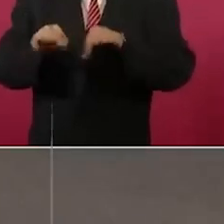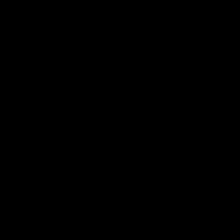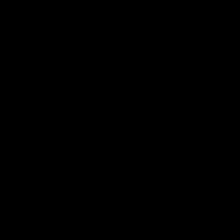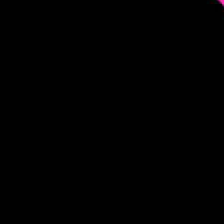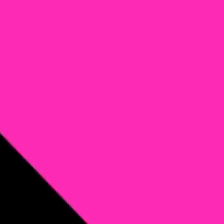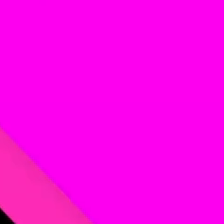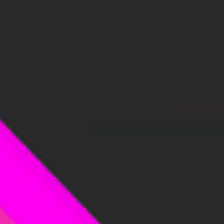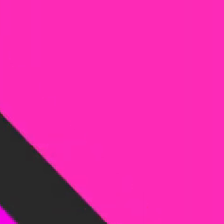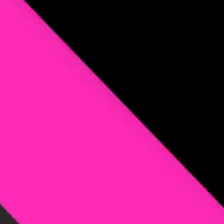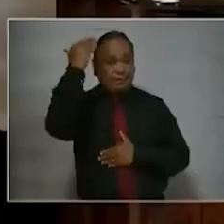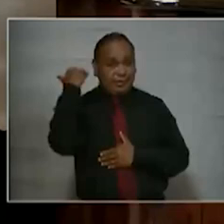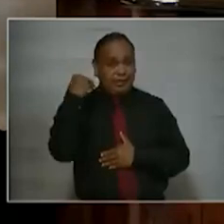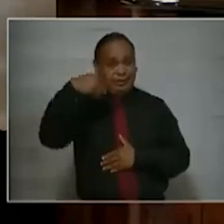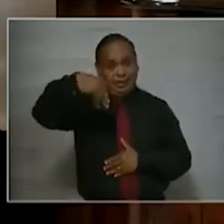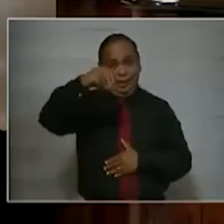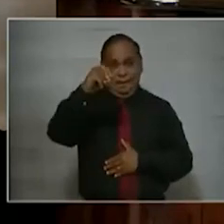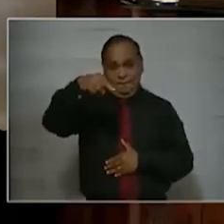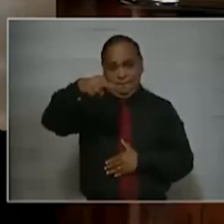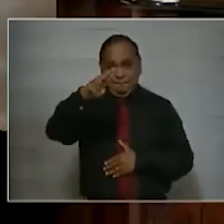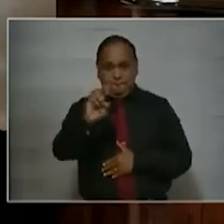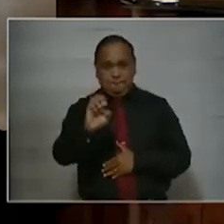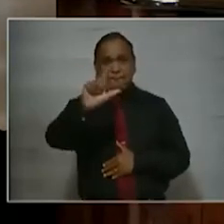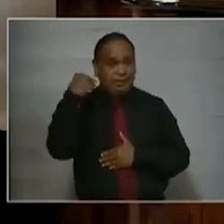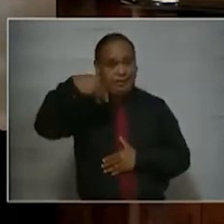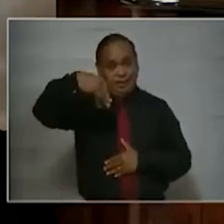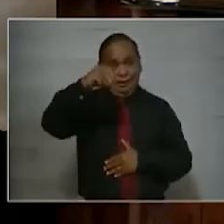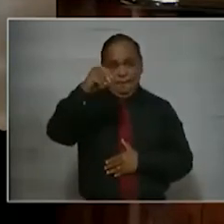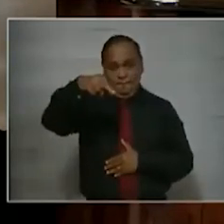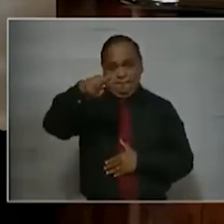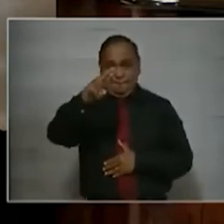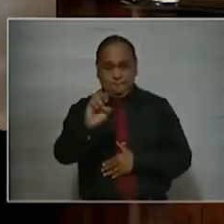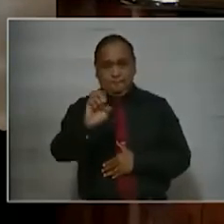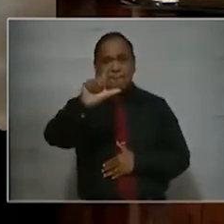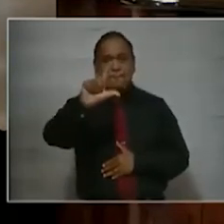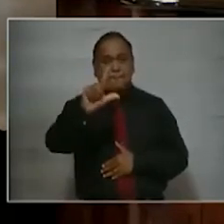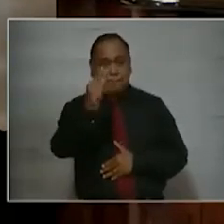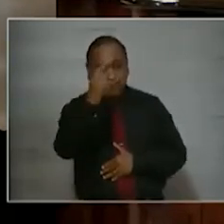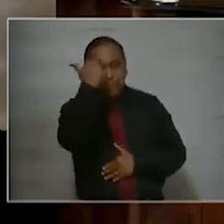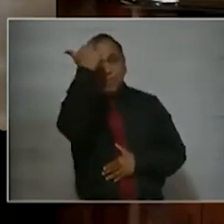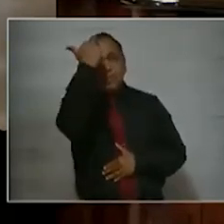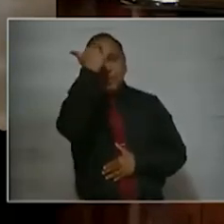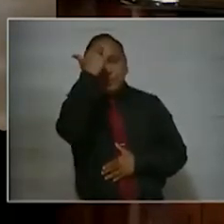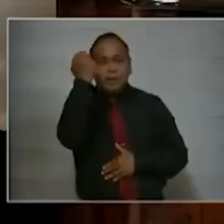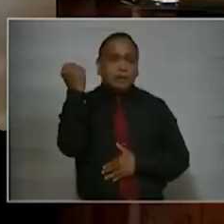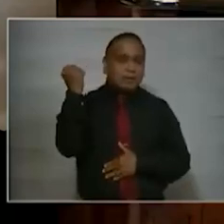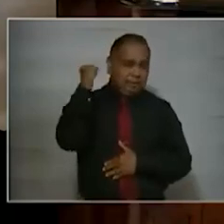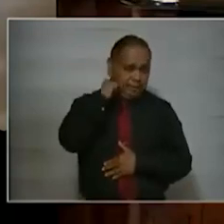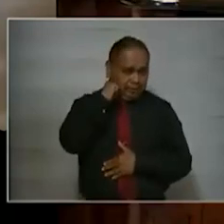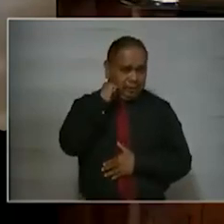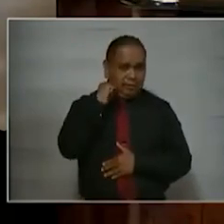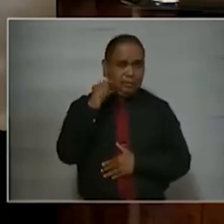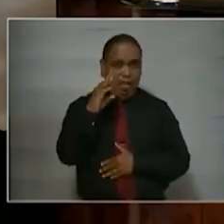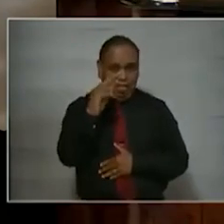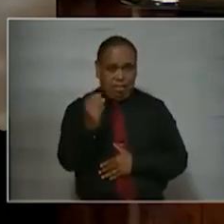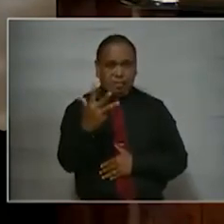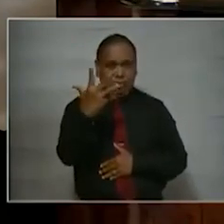país. Y fue una noche de escándalos, porque también el martes 8 de noviembre, la gobernadora de Campeche,